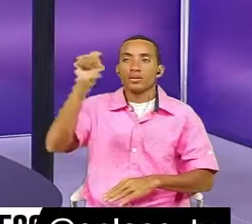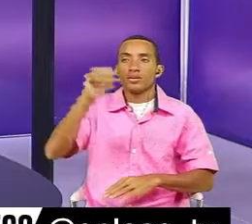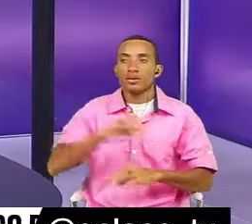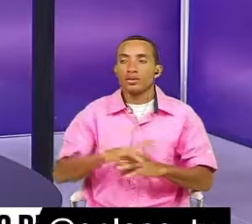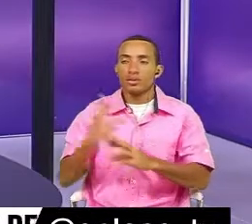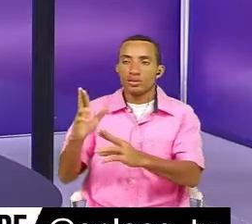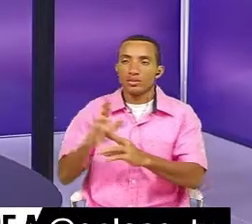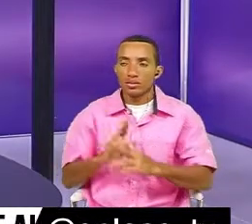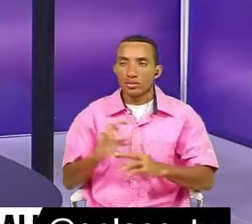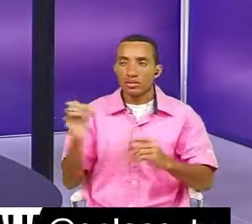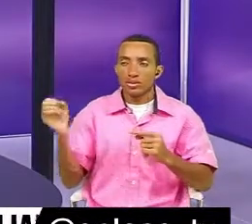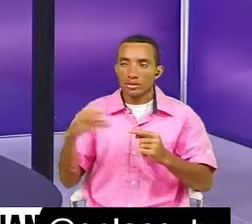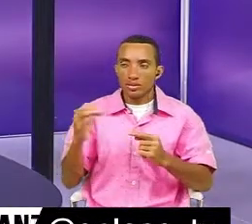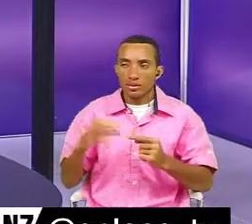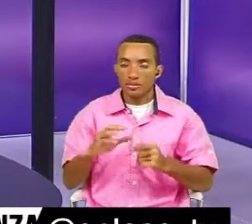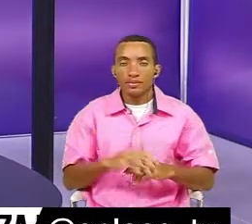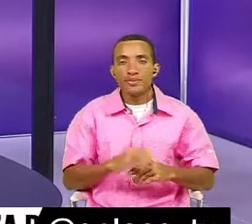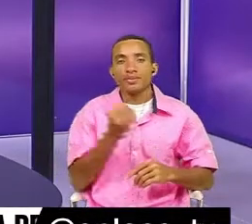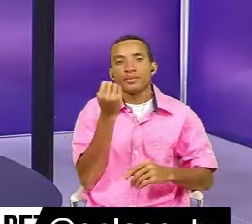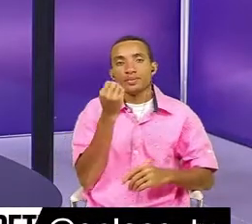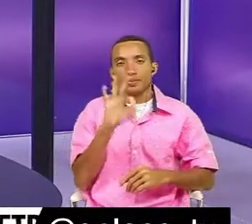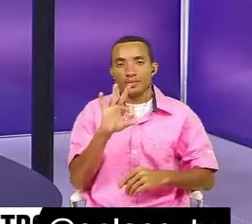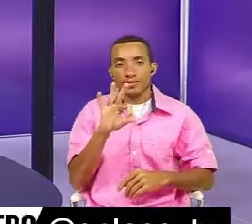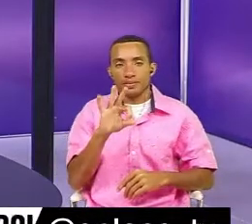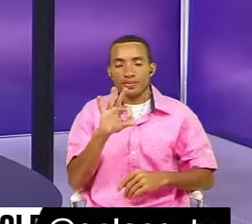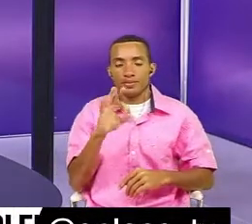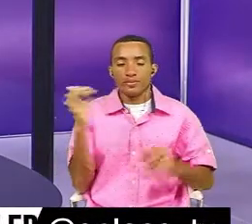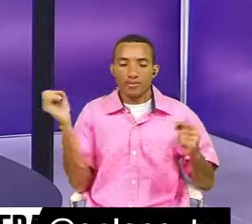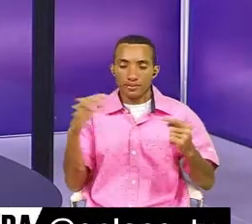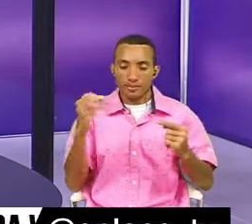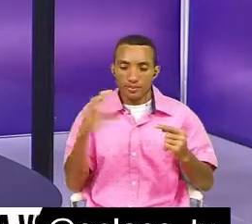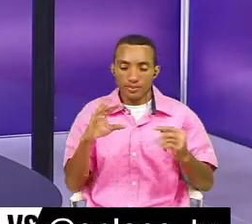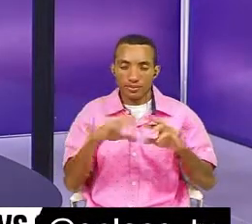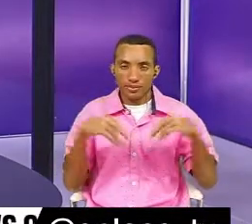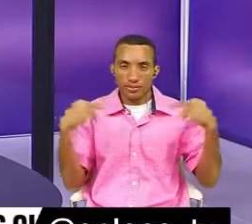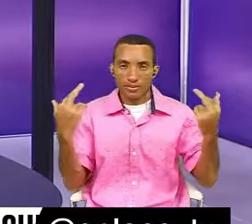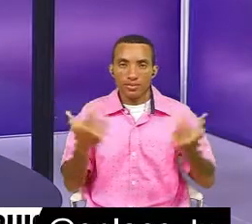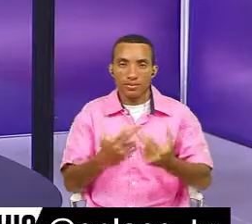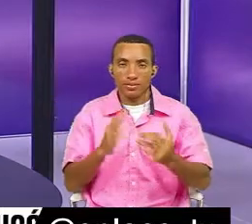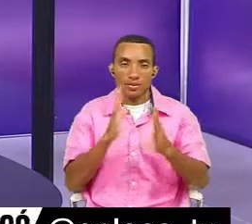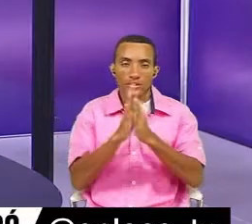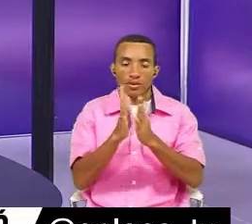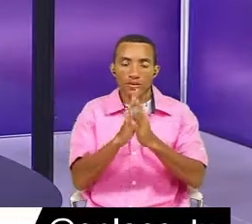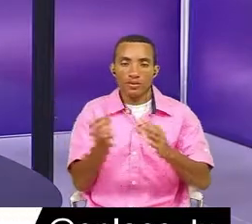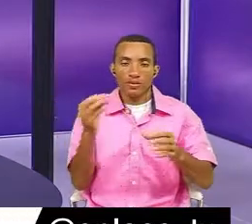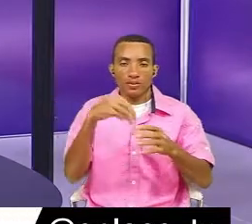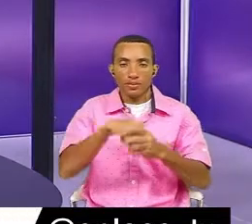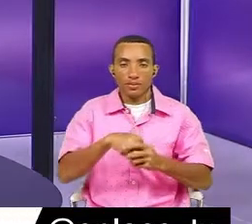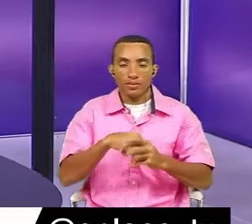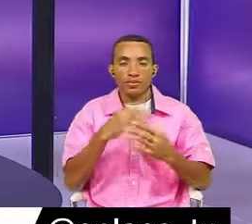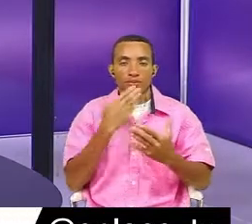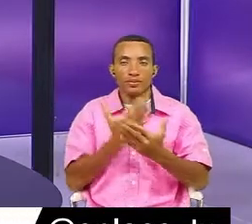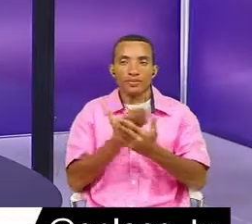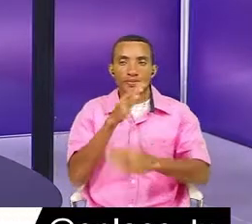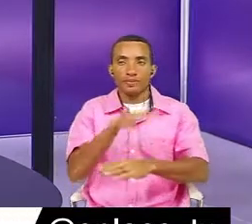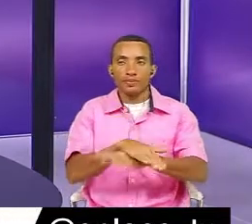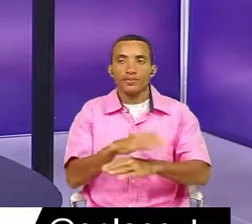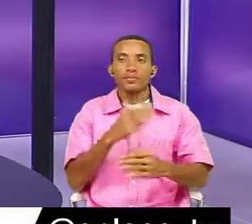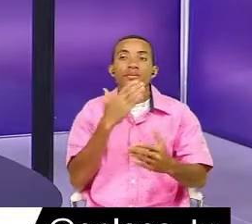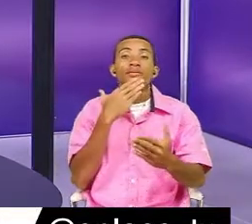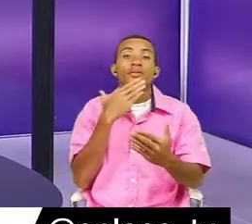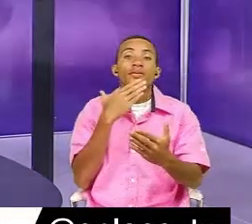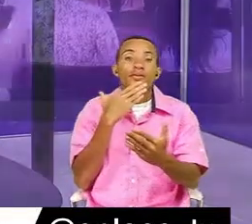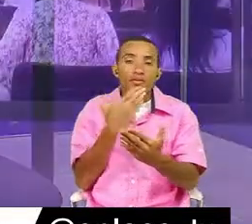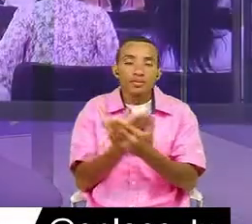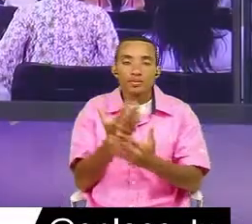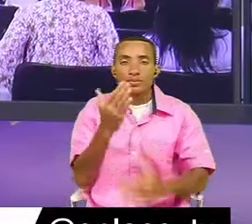de este encuentro, el 13º foro educativo. Continúen ustedes con más información en estudios. Muy buenas tardes. Gracias, Pedro.